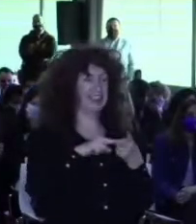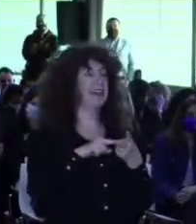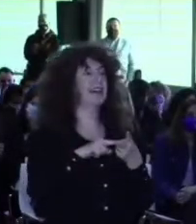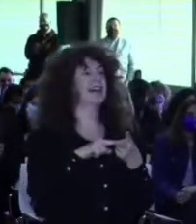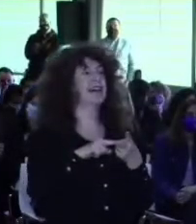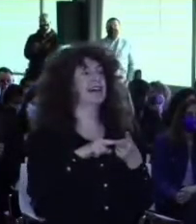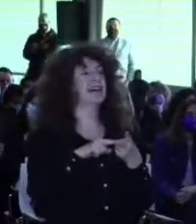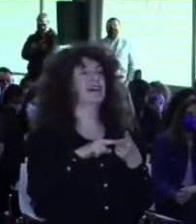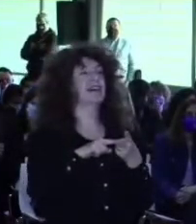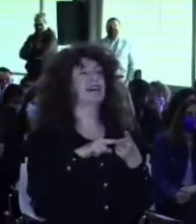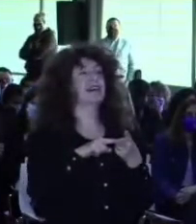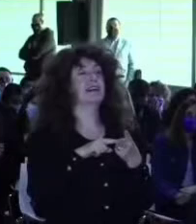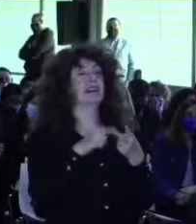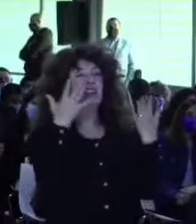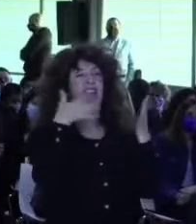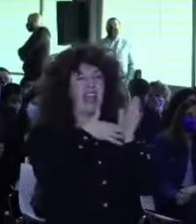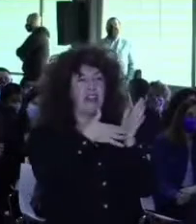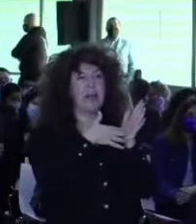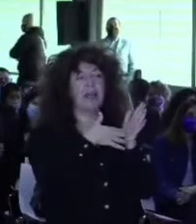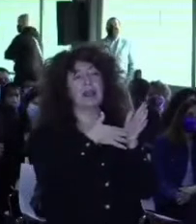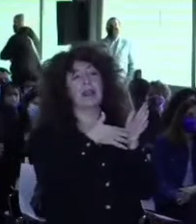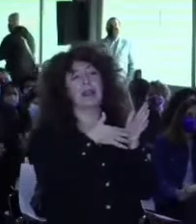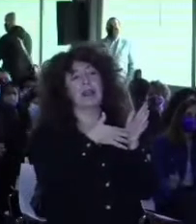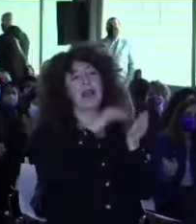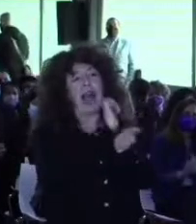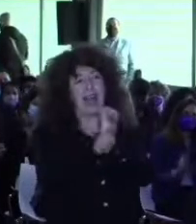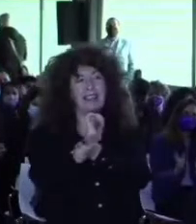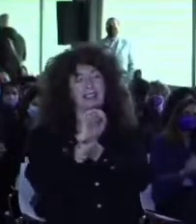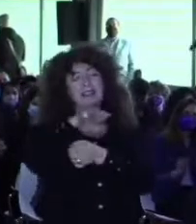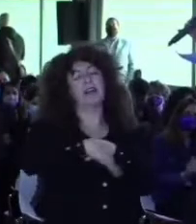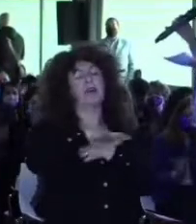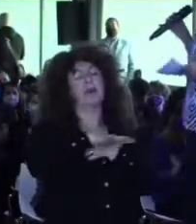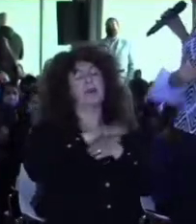10.000 arrestadas por el ejército sionista.